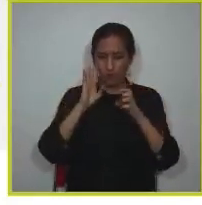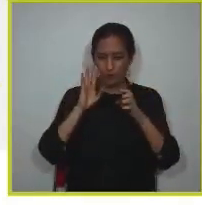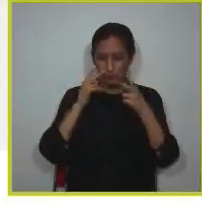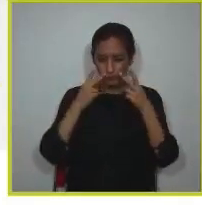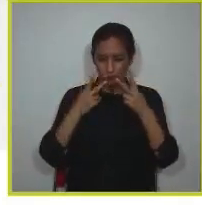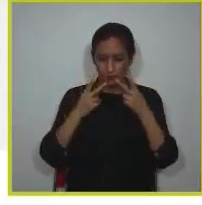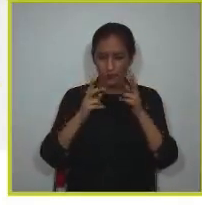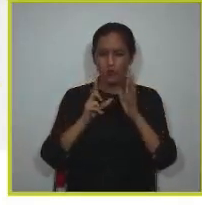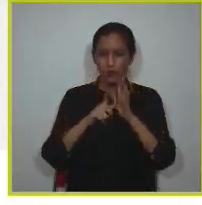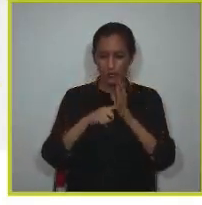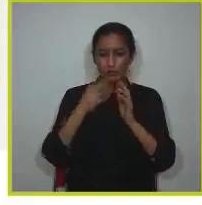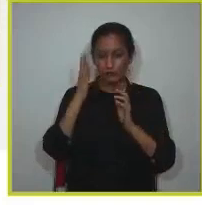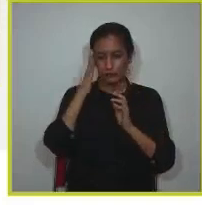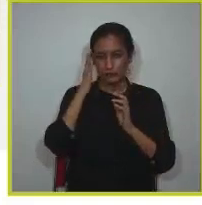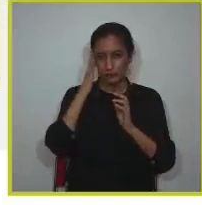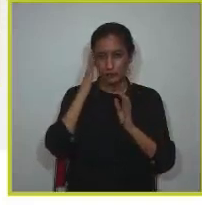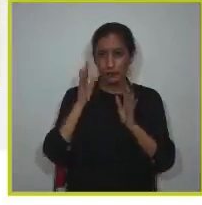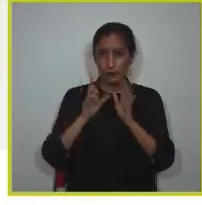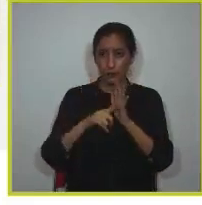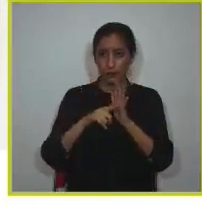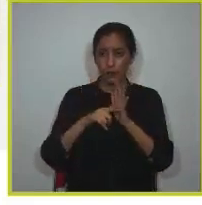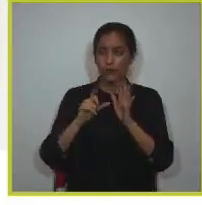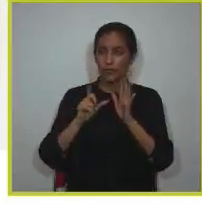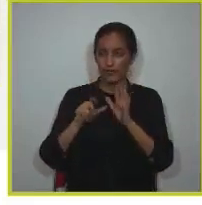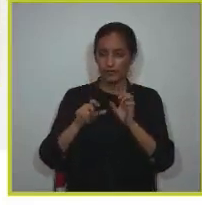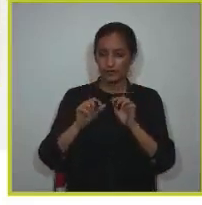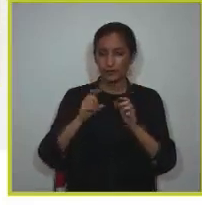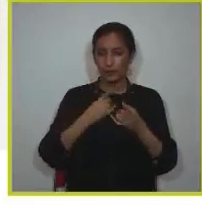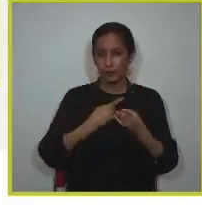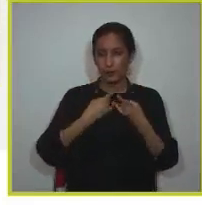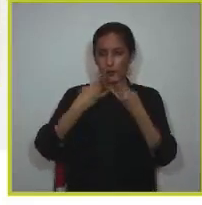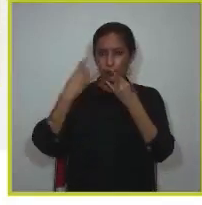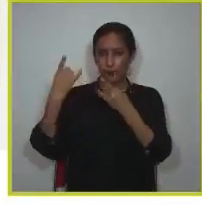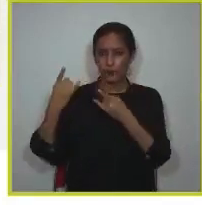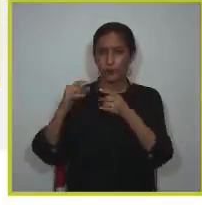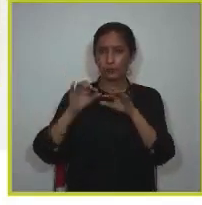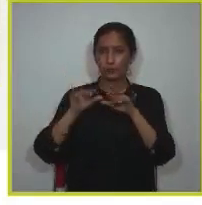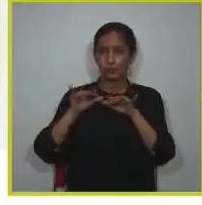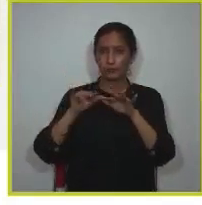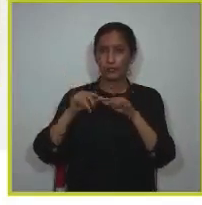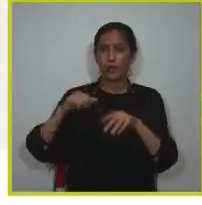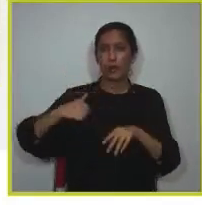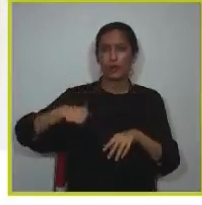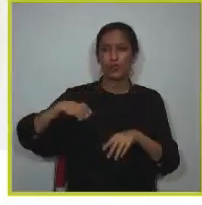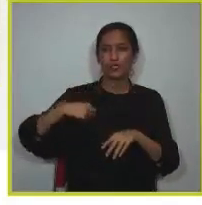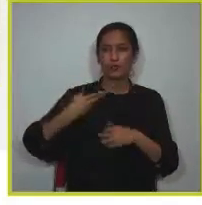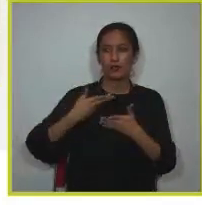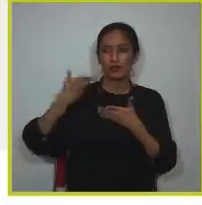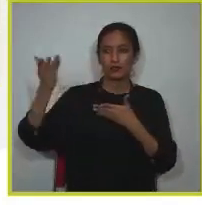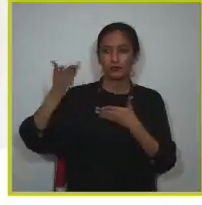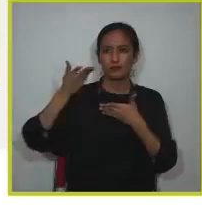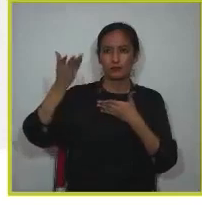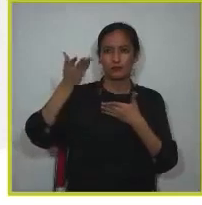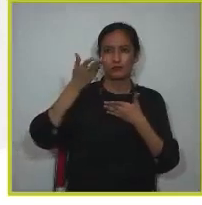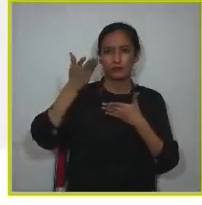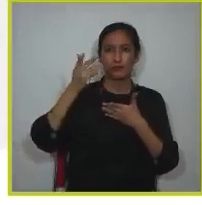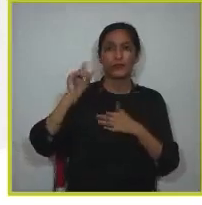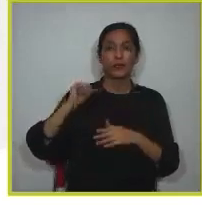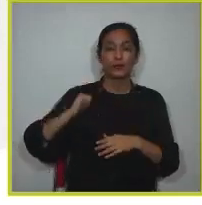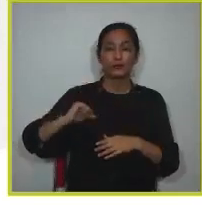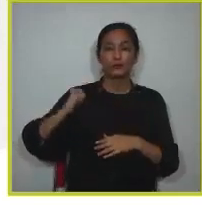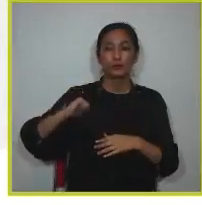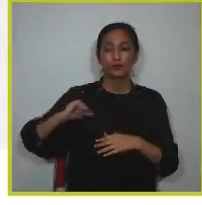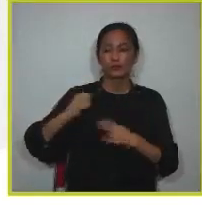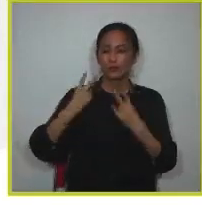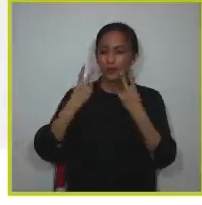sólidos y una vez validado esto viaja a la a una interfaz diseñada para las municipalidades las municipalidades